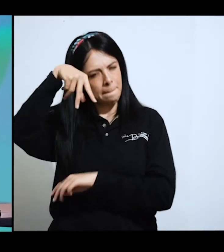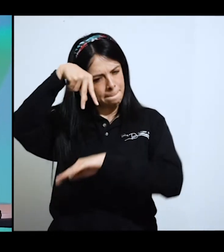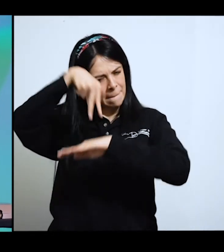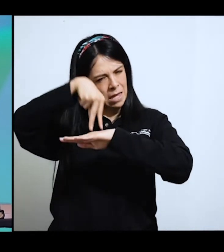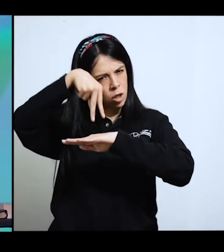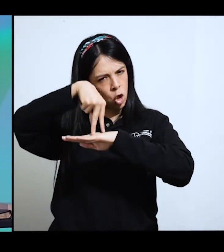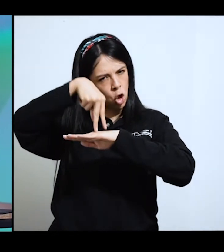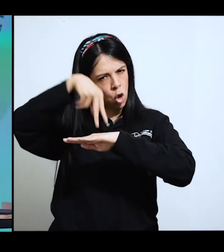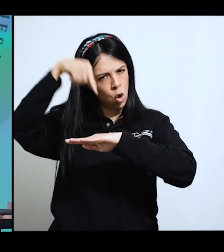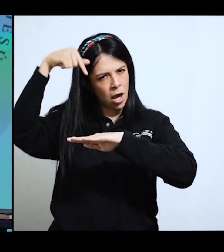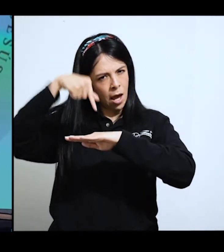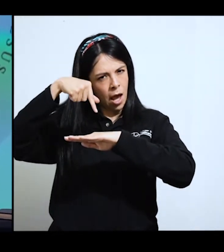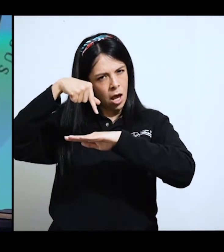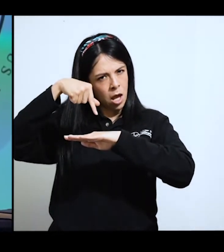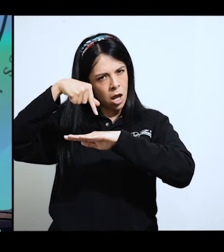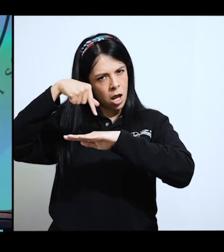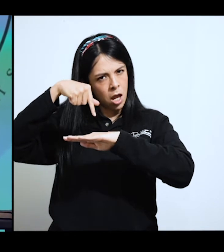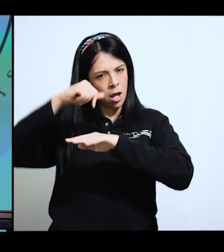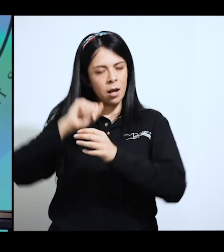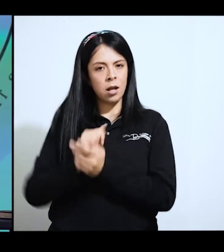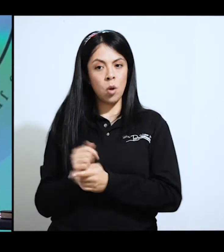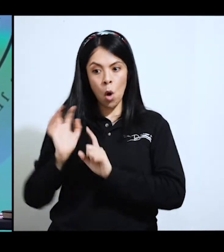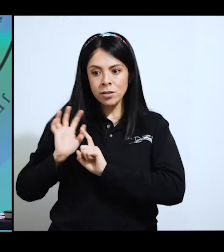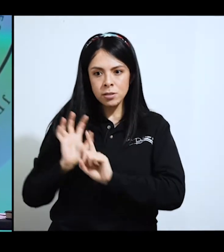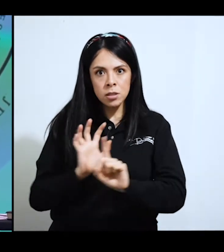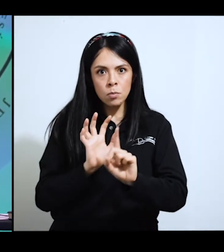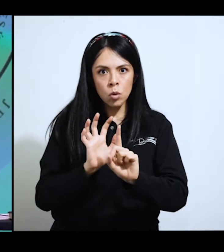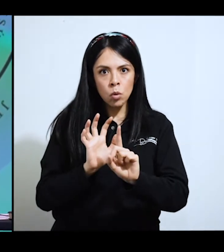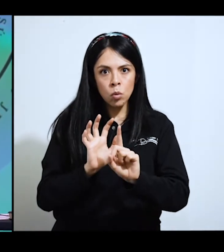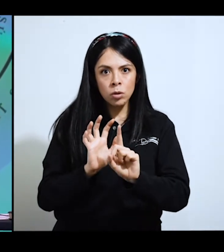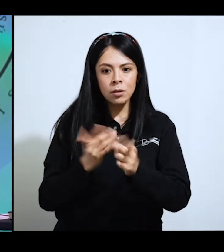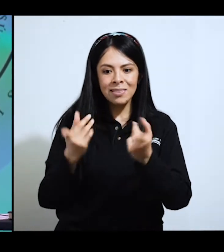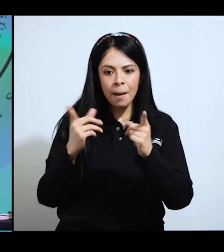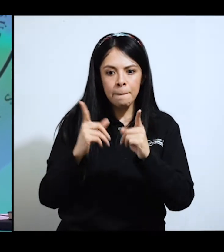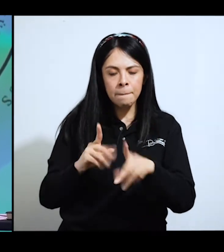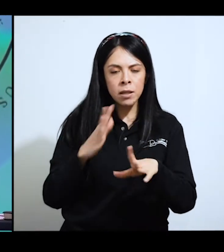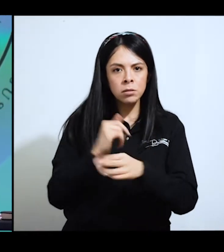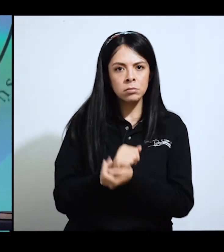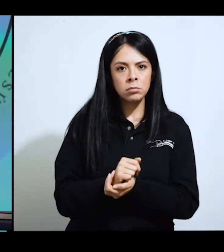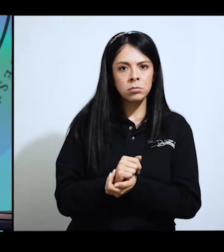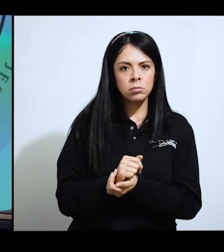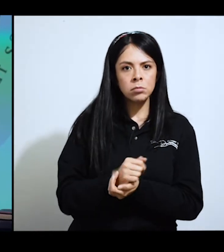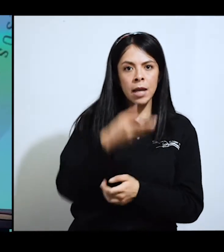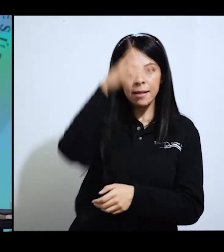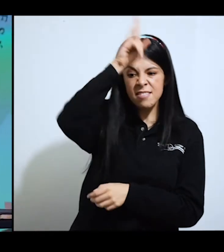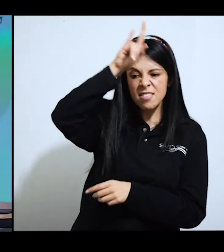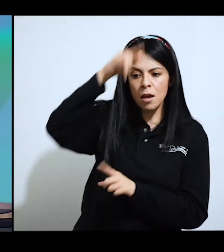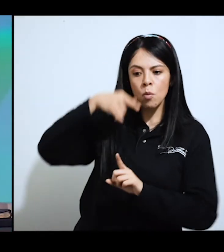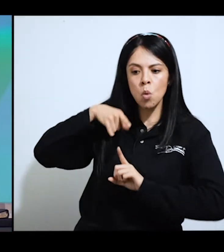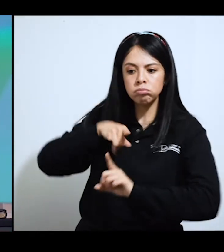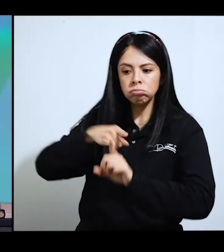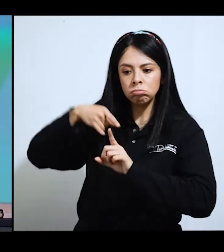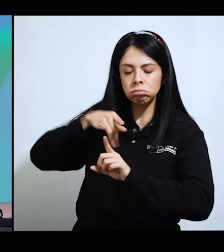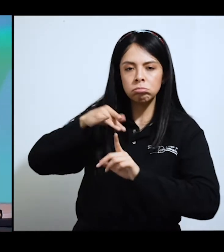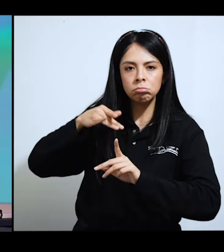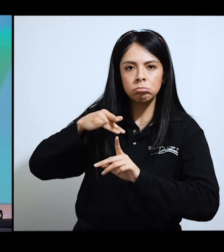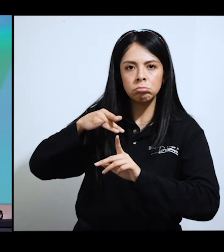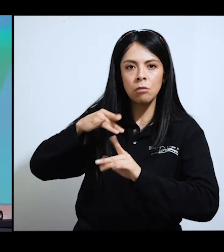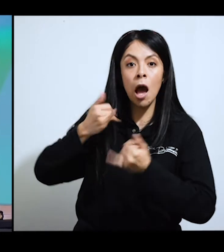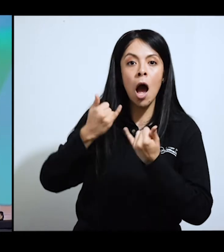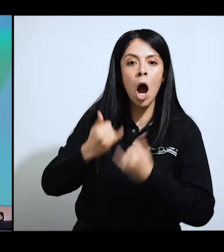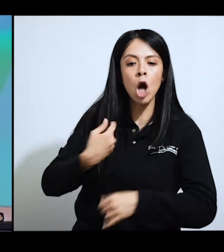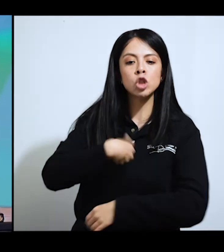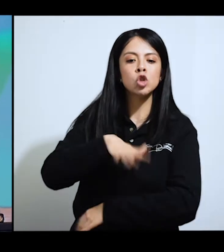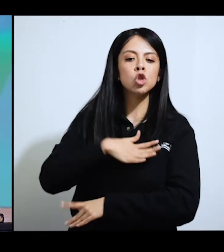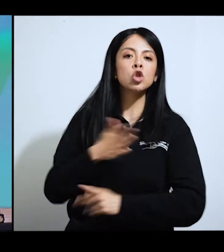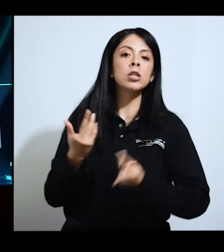Pero una vez más hago esta pregunta: si Pedro, el gran apóstol Pedro, en un momento de su vida se dejó usar